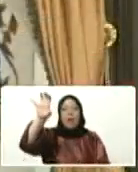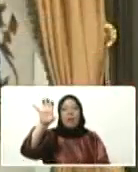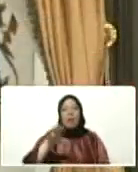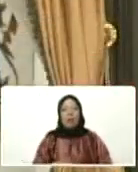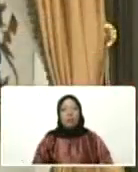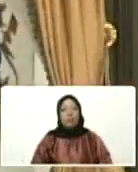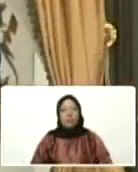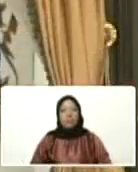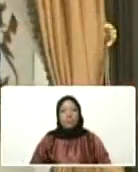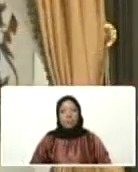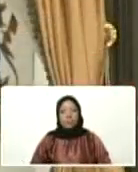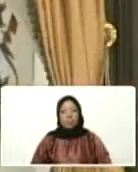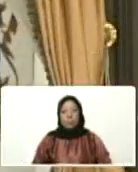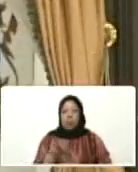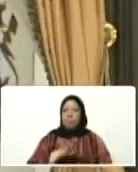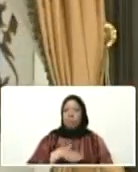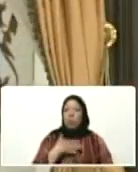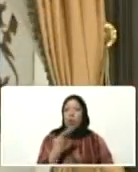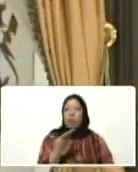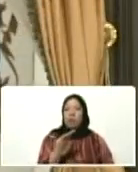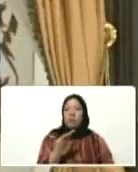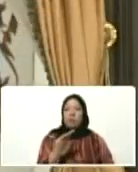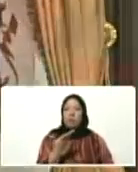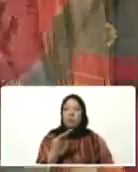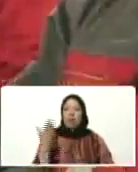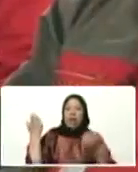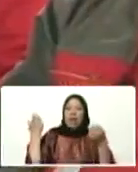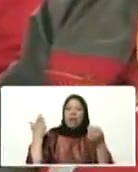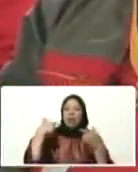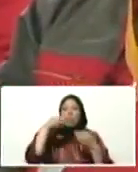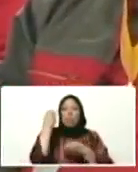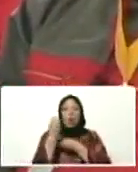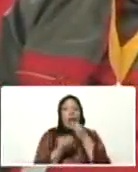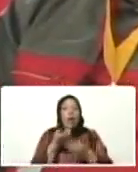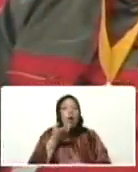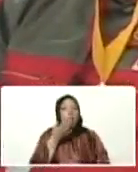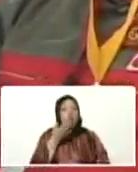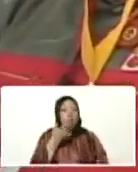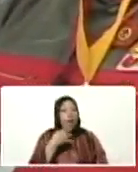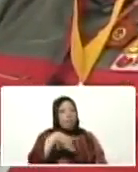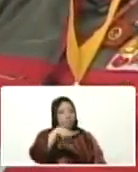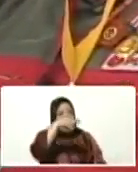son capaces de llevar a la práctica la idea, el concepto, la visión,